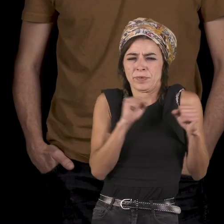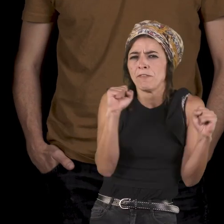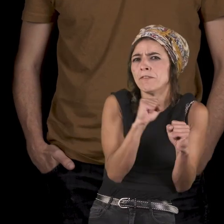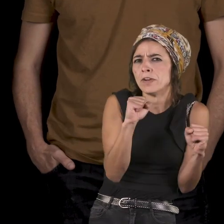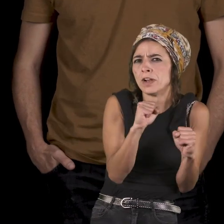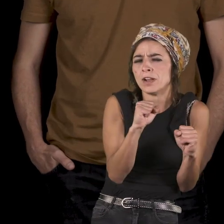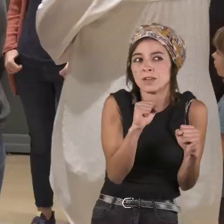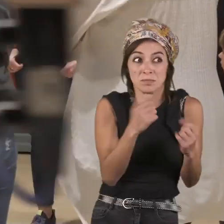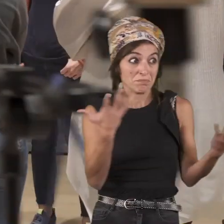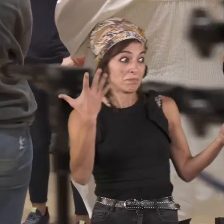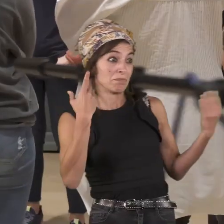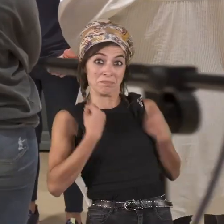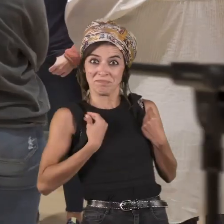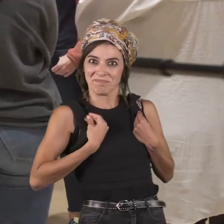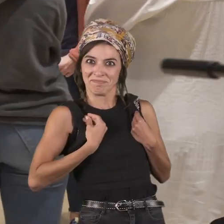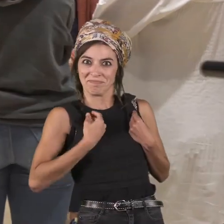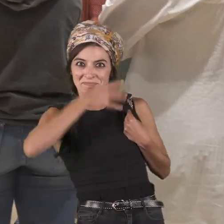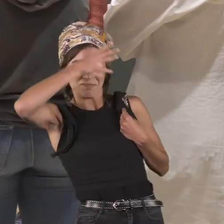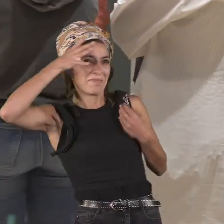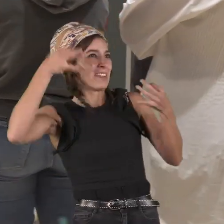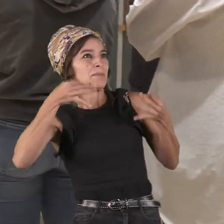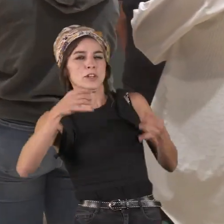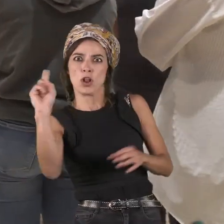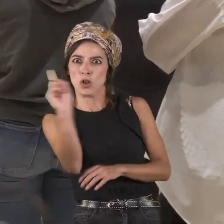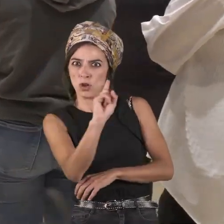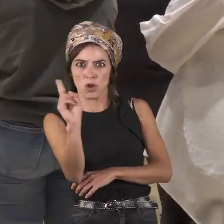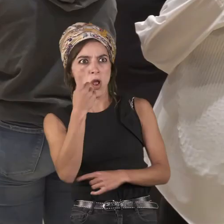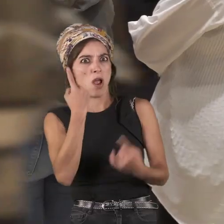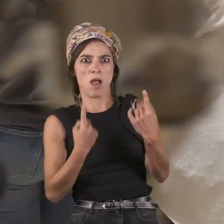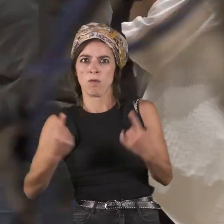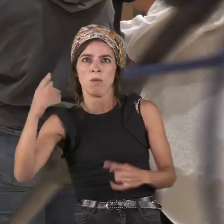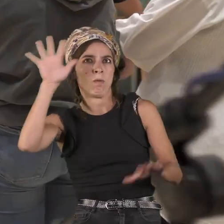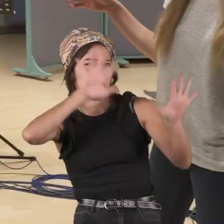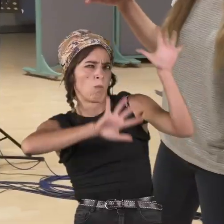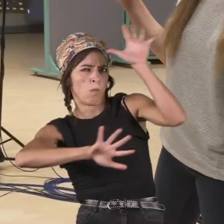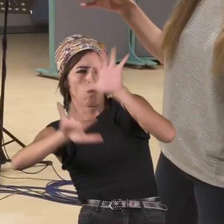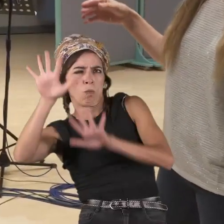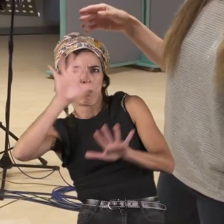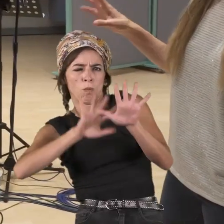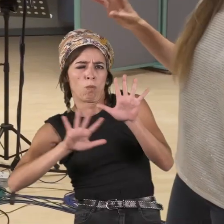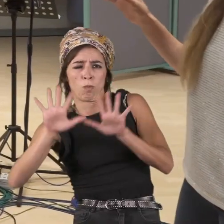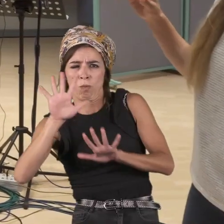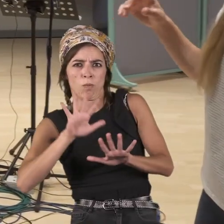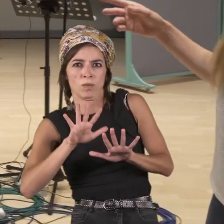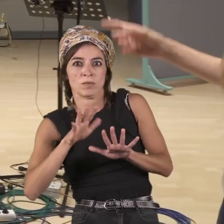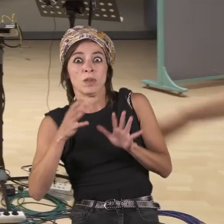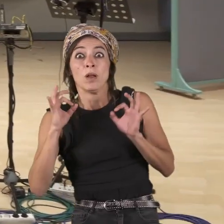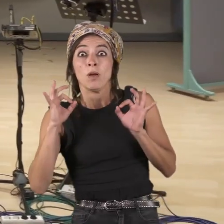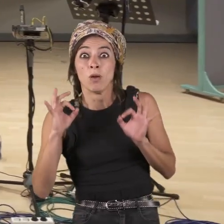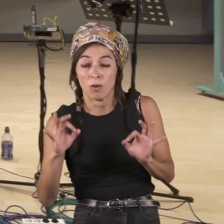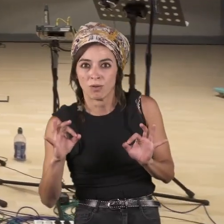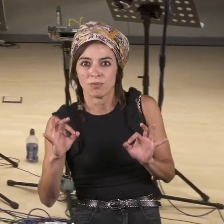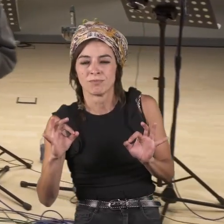ertzak ozten zaizkigu. Gure bizitzetan ere beti ez dauda. Batzuetan komplikatu egiten zaigu bizitza,